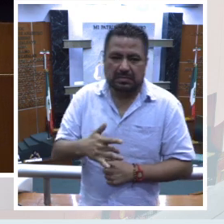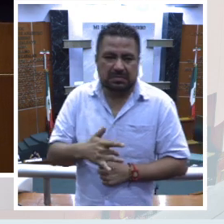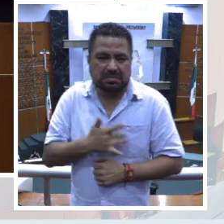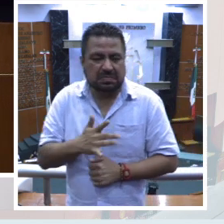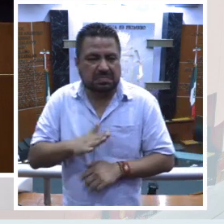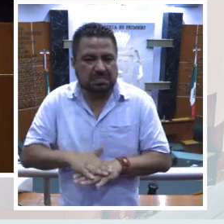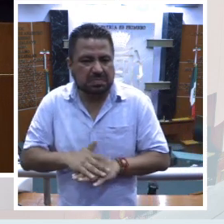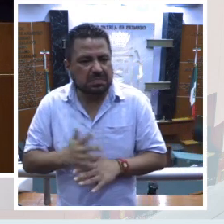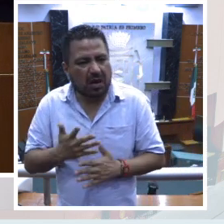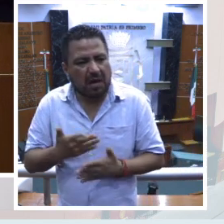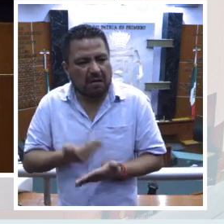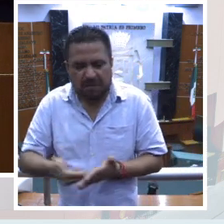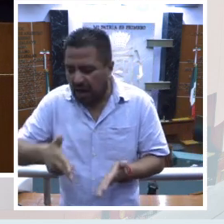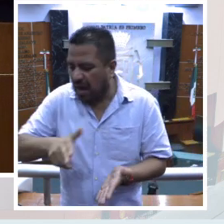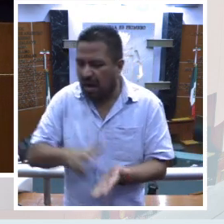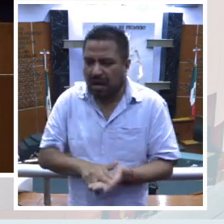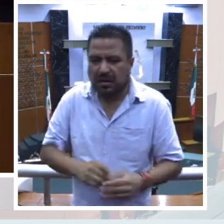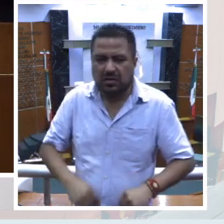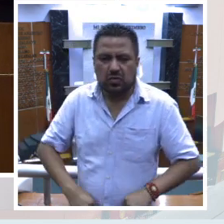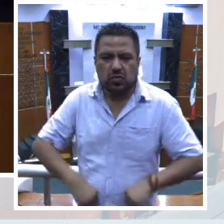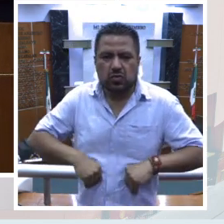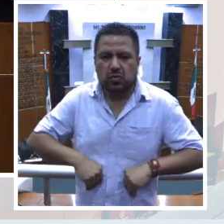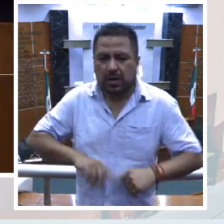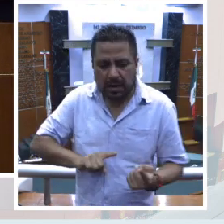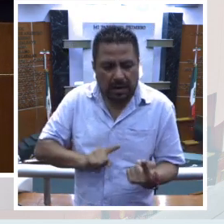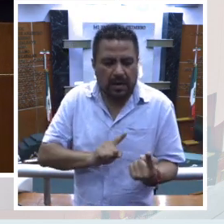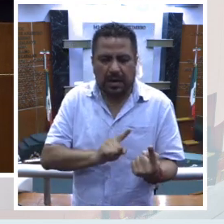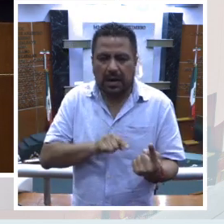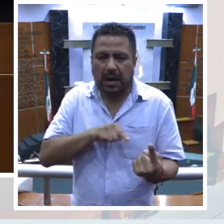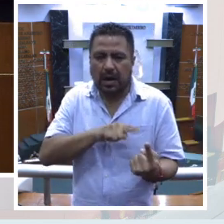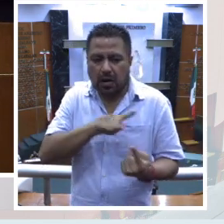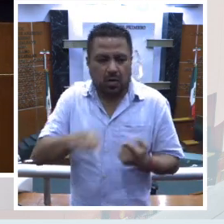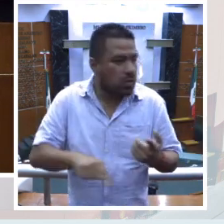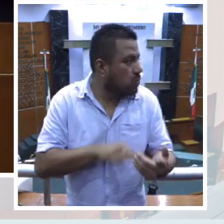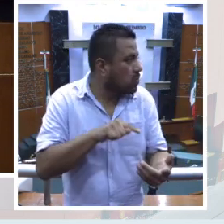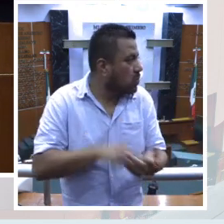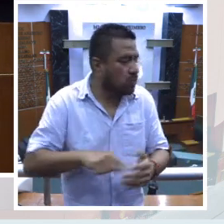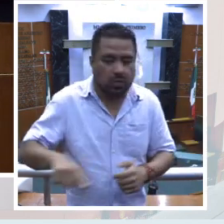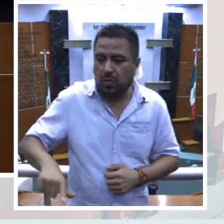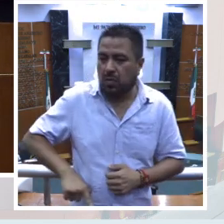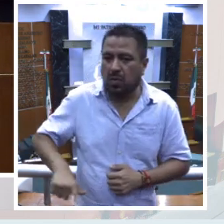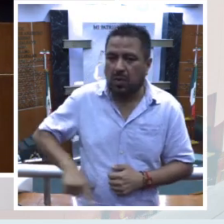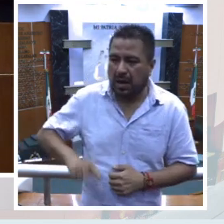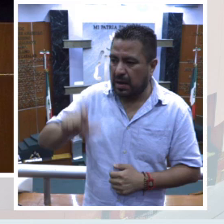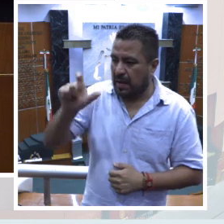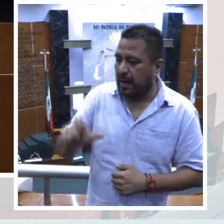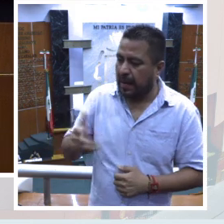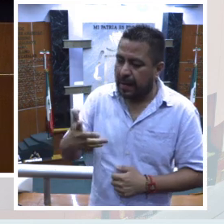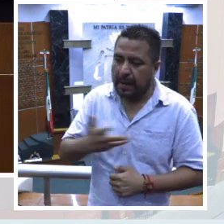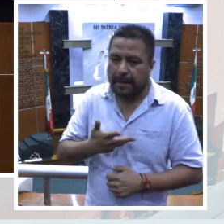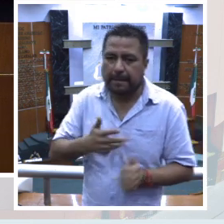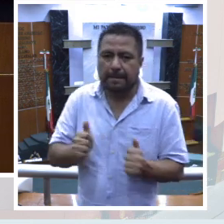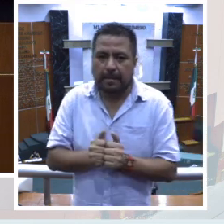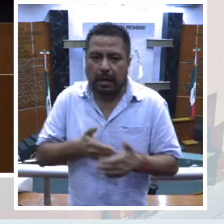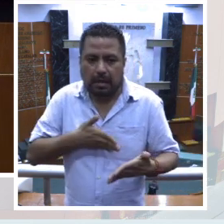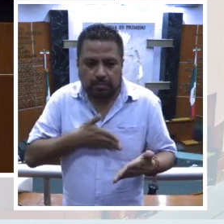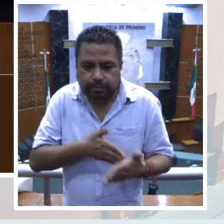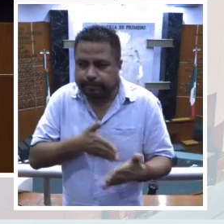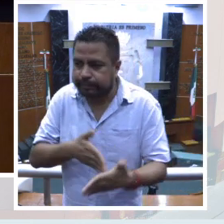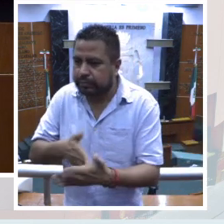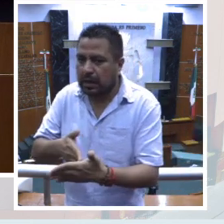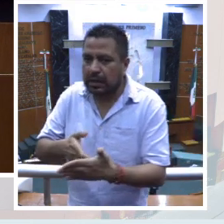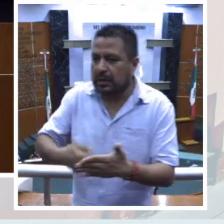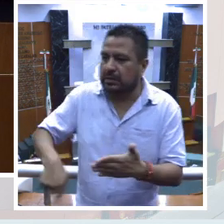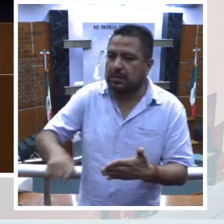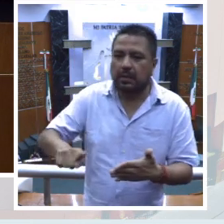Temerarios enfrentan a través de sus actos desde el espacio público que ocupan ante las adversidades de quienes